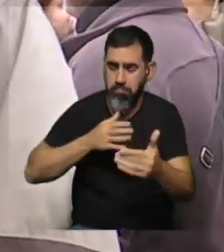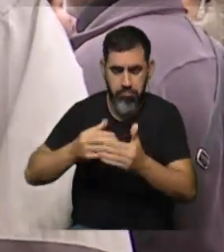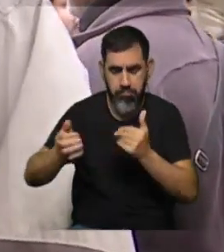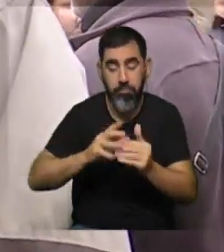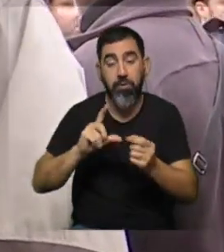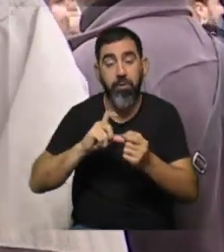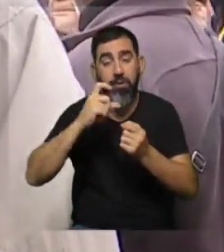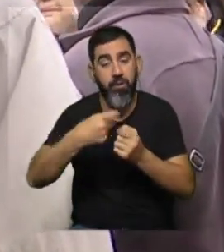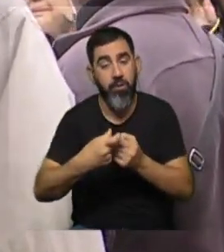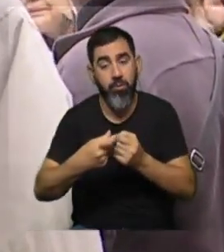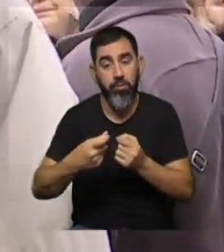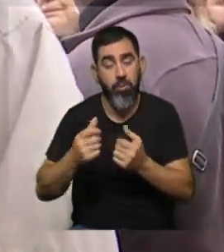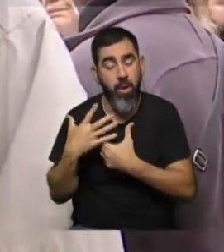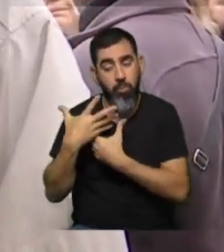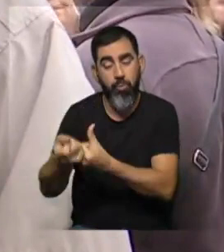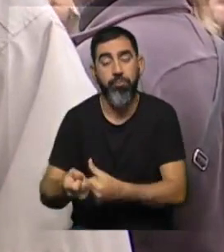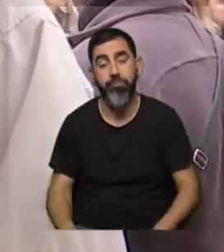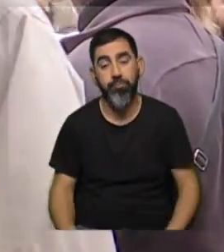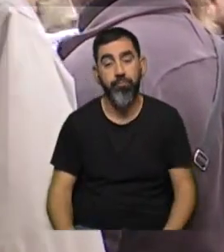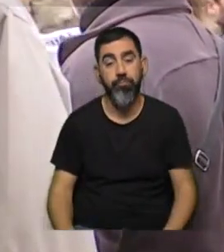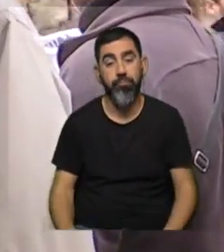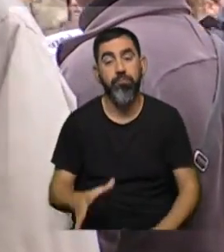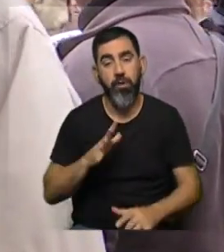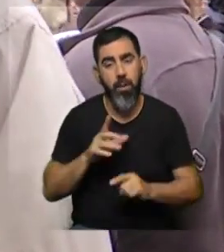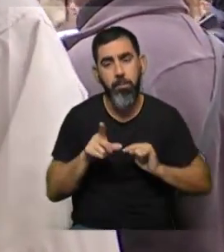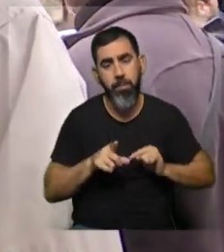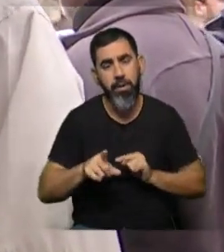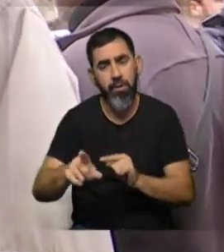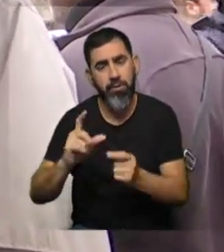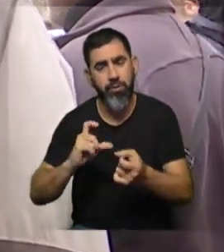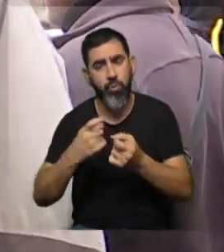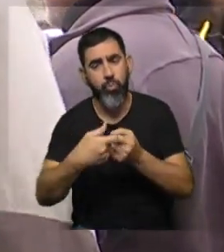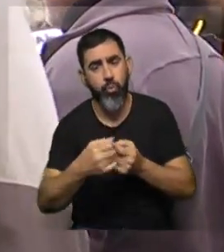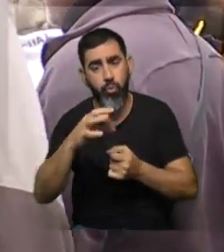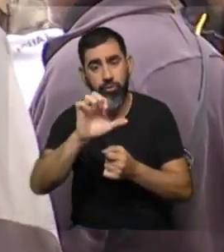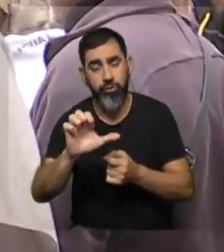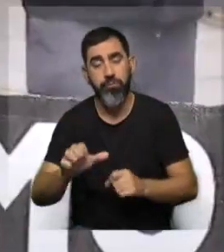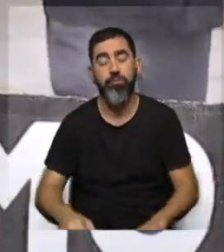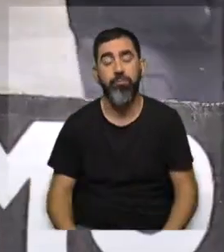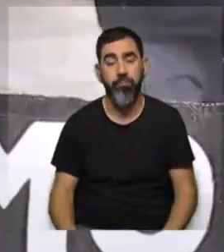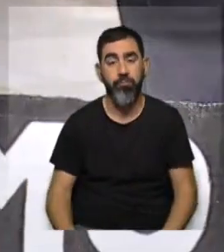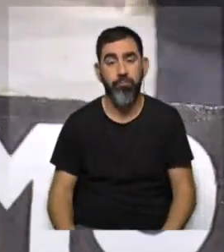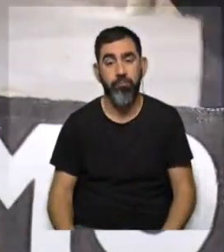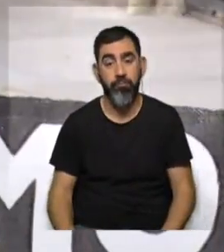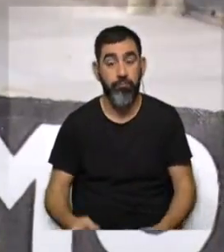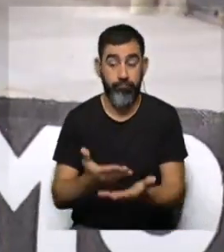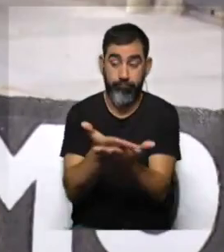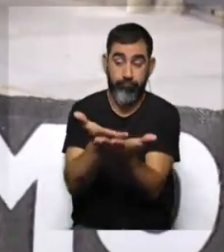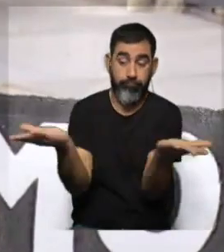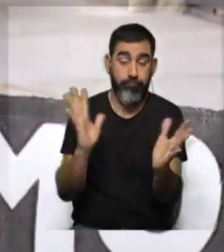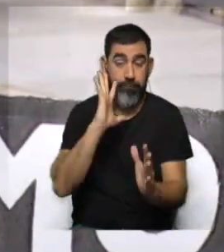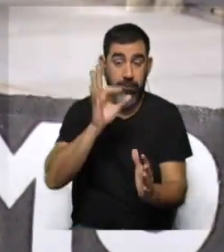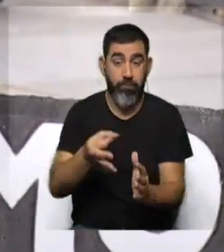el sindicato siempre va a estar atrás hay una persecución hacia el sindicato de Dios y bueno la realidad habla por sí sola